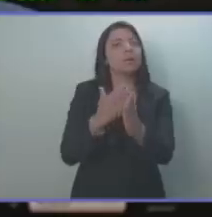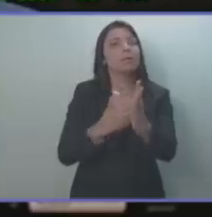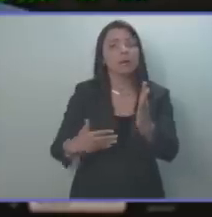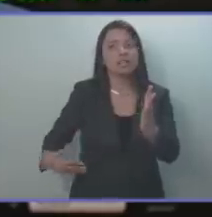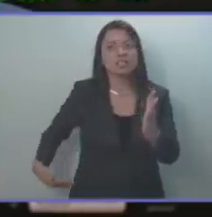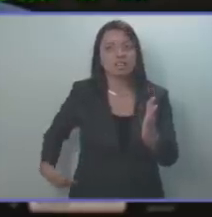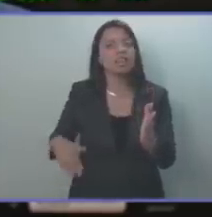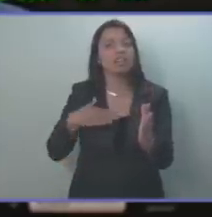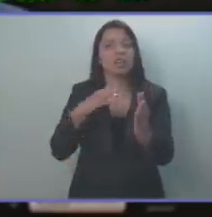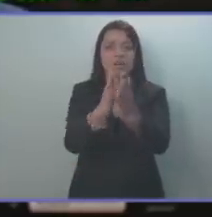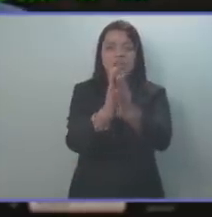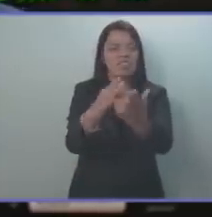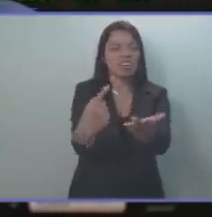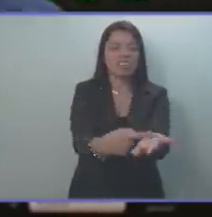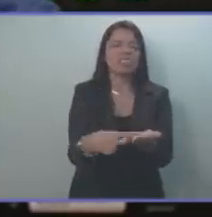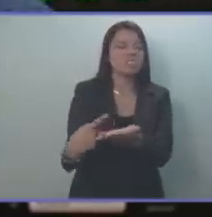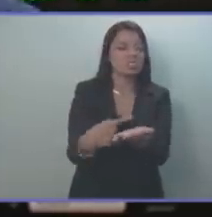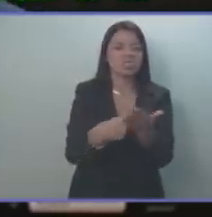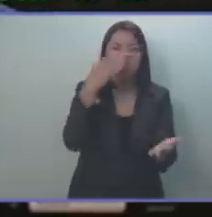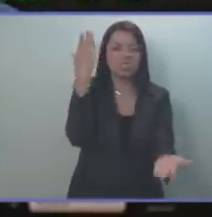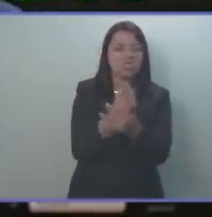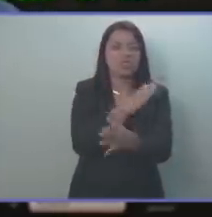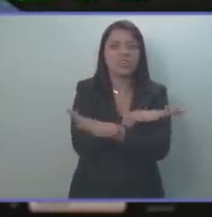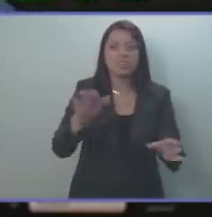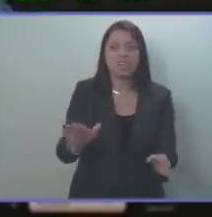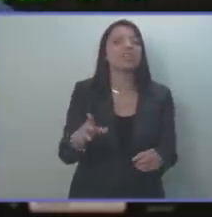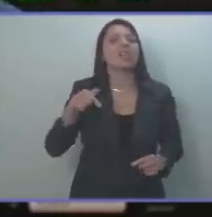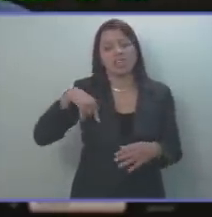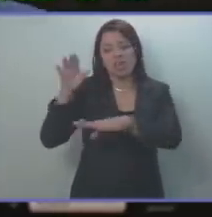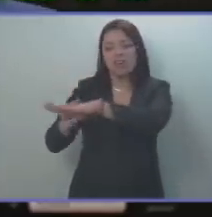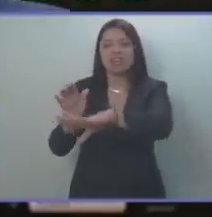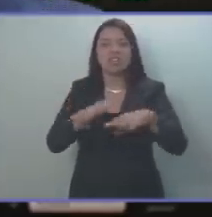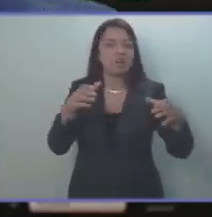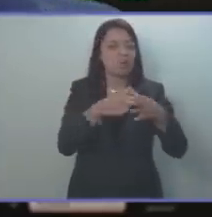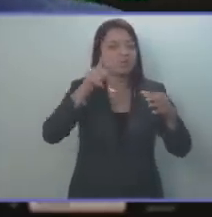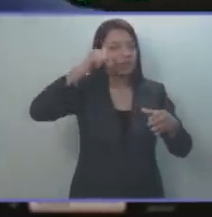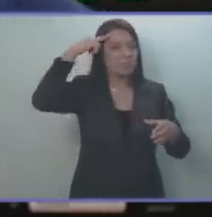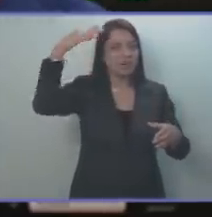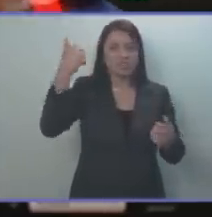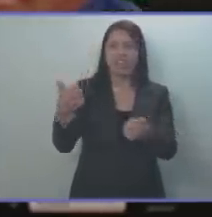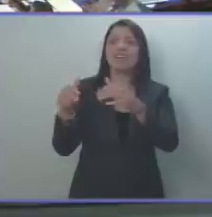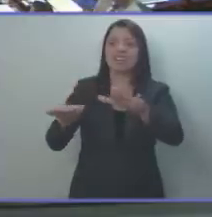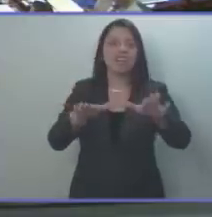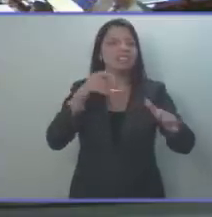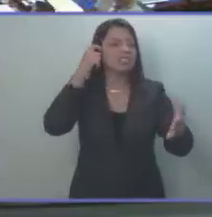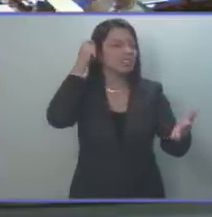suficientemente agotado el punto y que convoque a la comisión política. Muchas gracias, presidente.